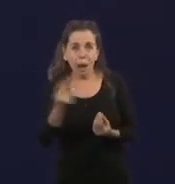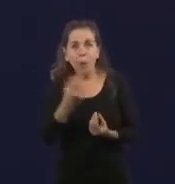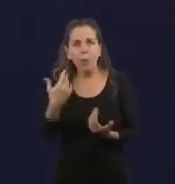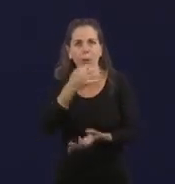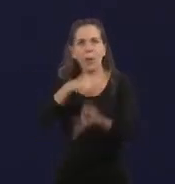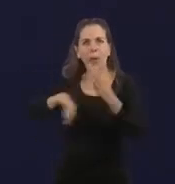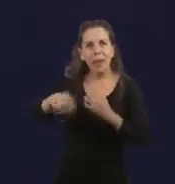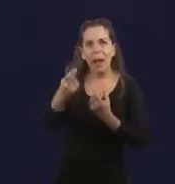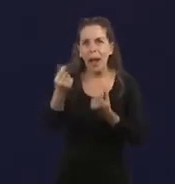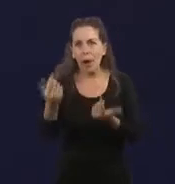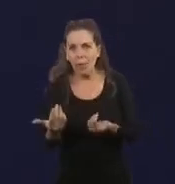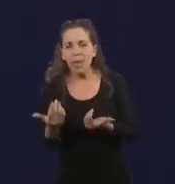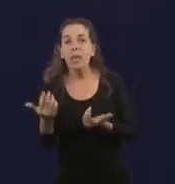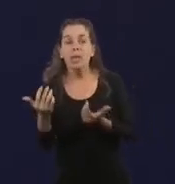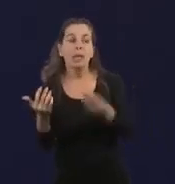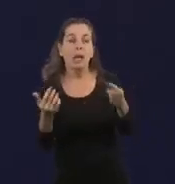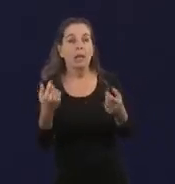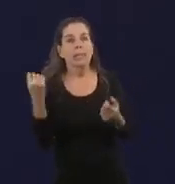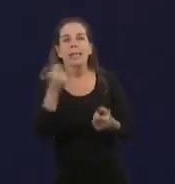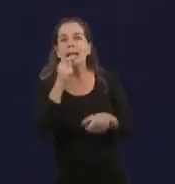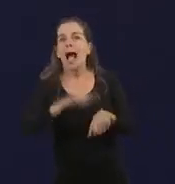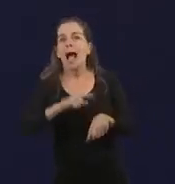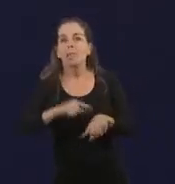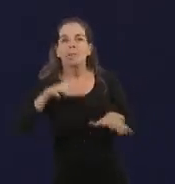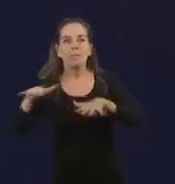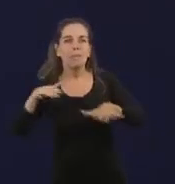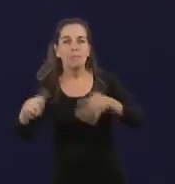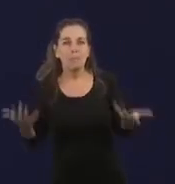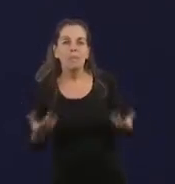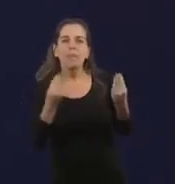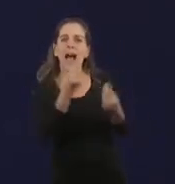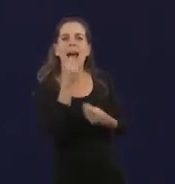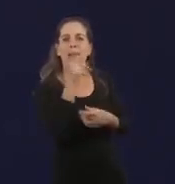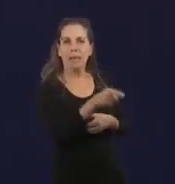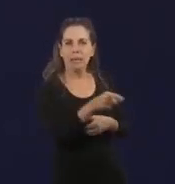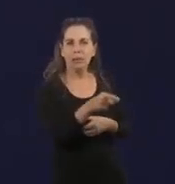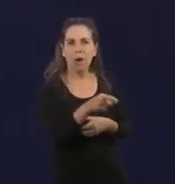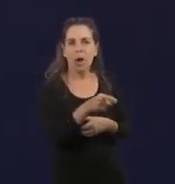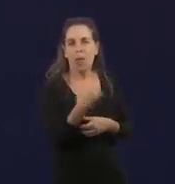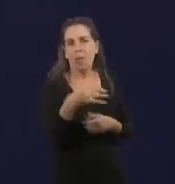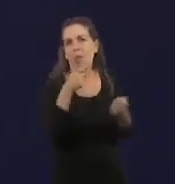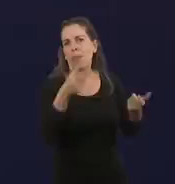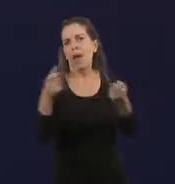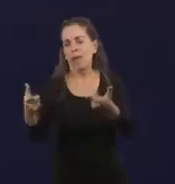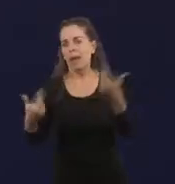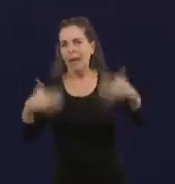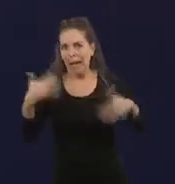caso del alimento de manera inmediata en caso de una catástrofe, que por supuesto esa es una de las cuestiones